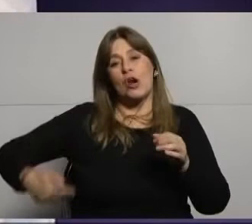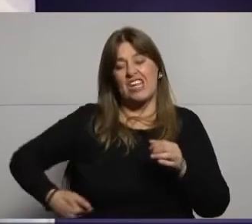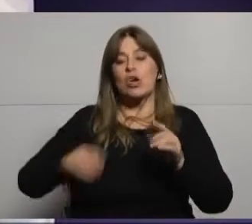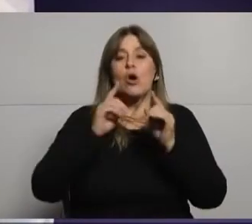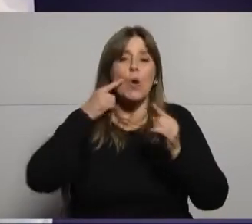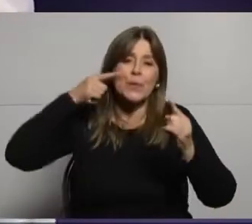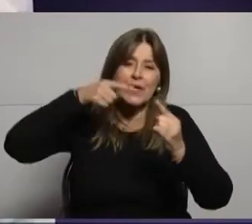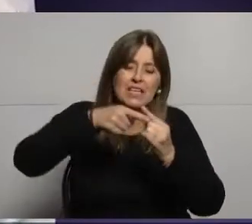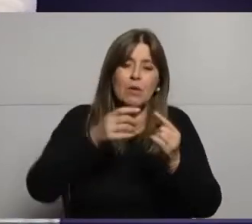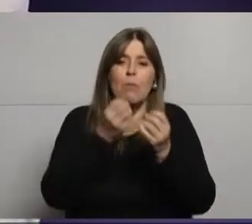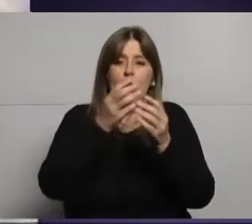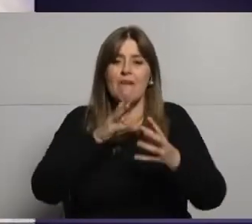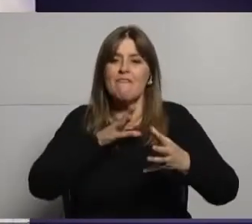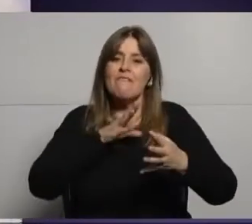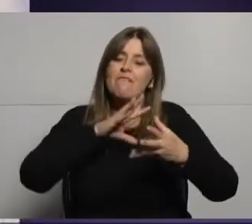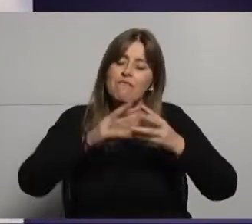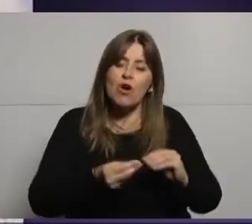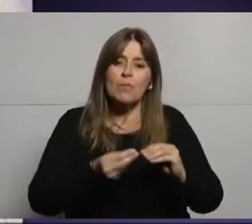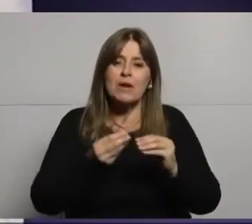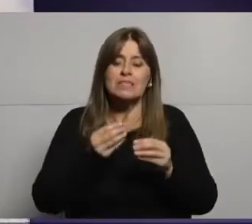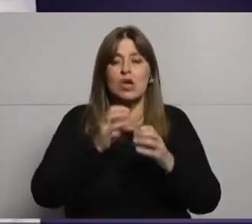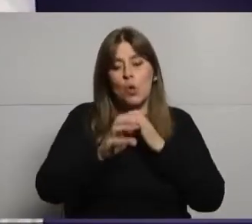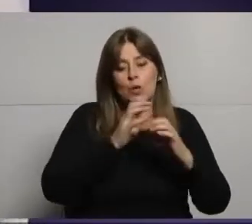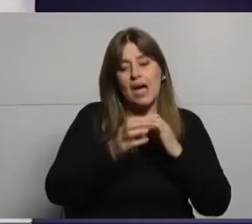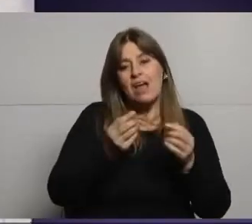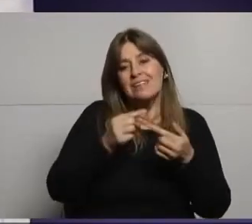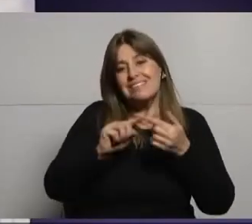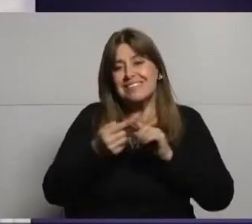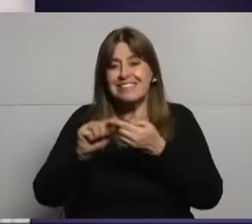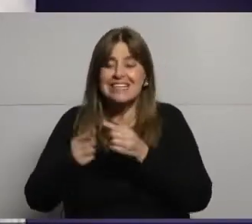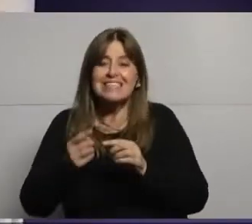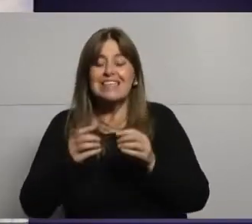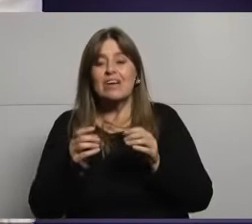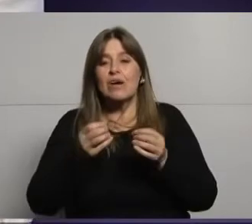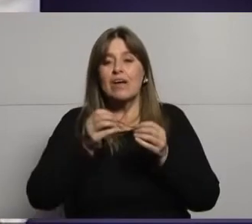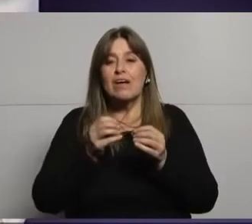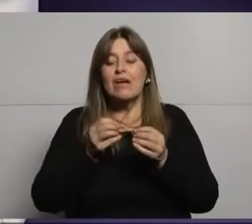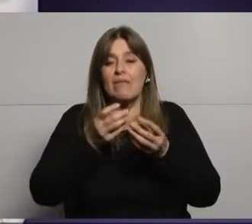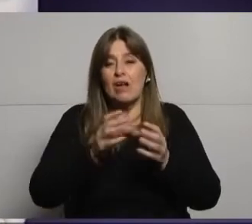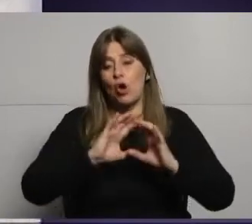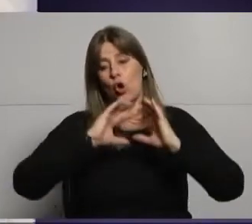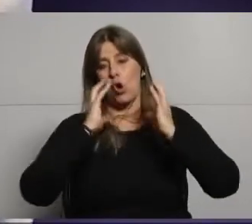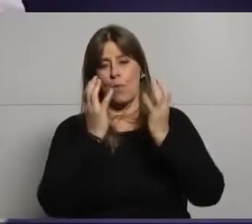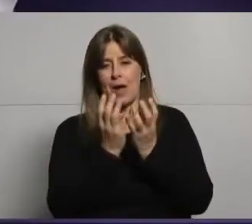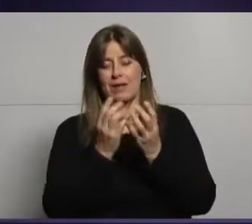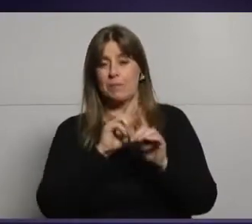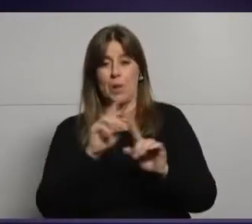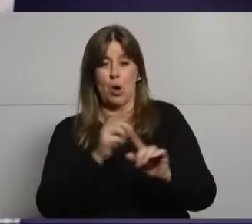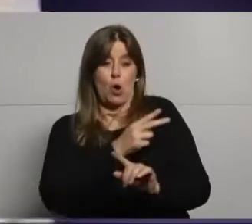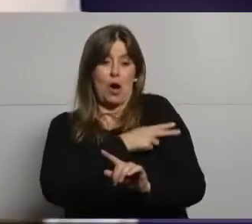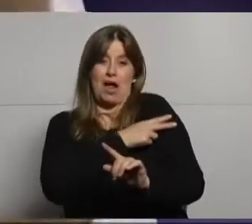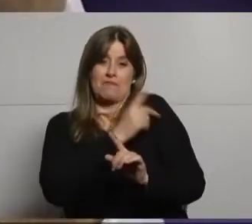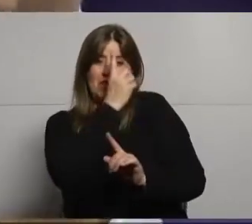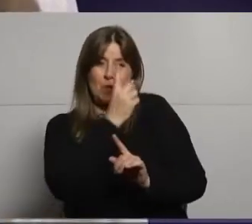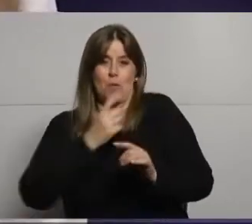lo logran por la forma en que están comunicadas entre sí, es decir, por el efecto global. Pero no hay un jefe de riñón